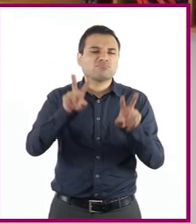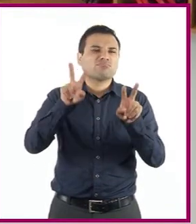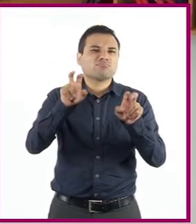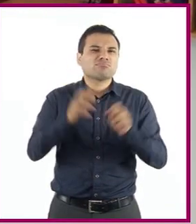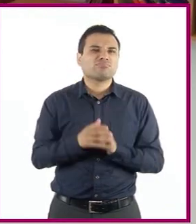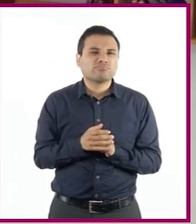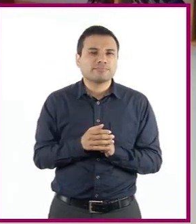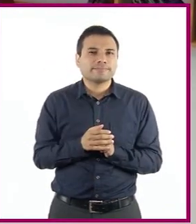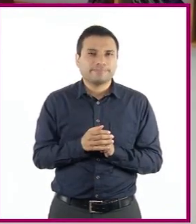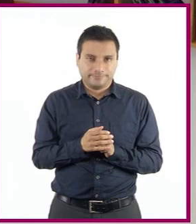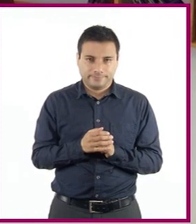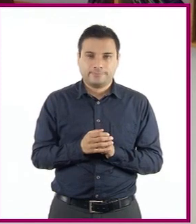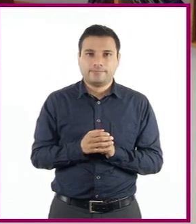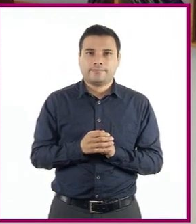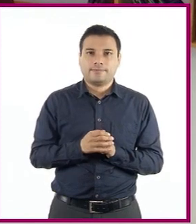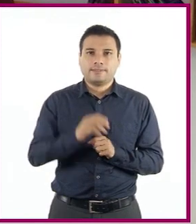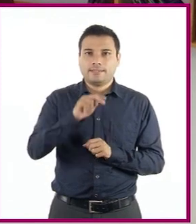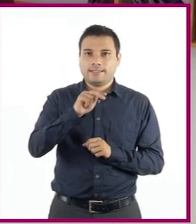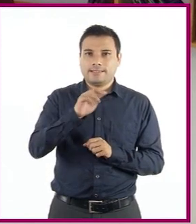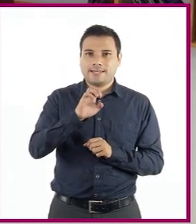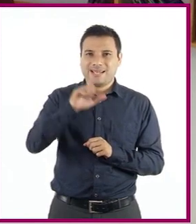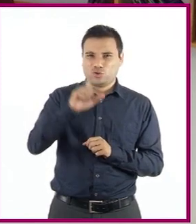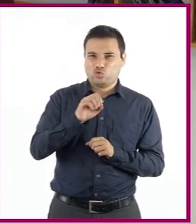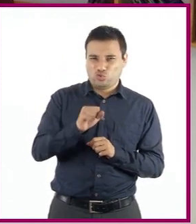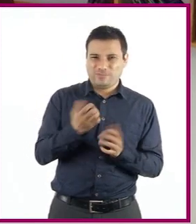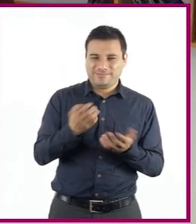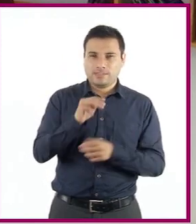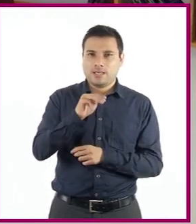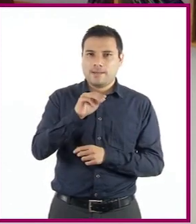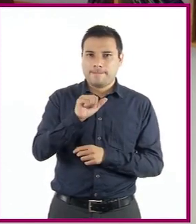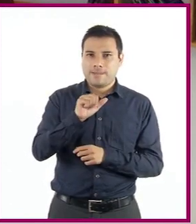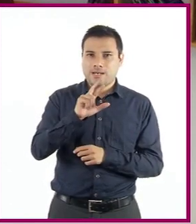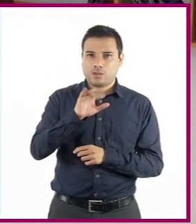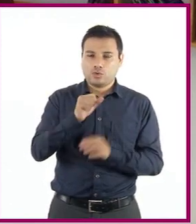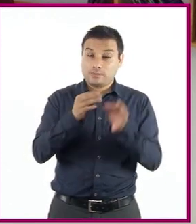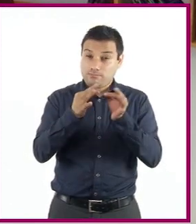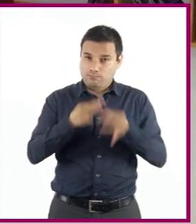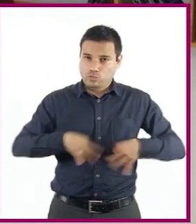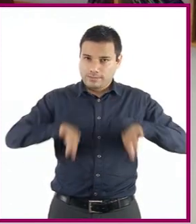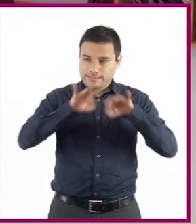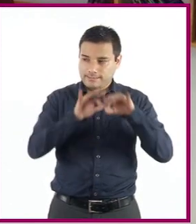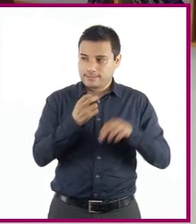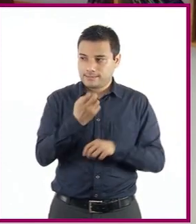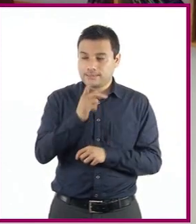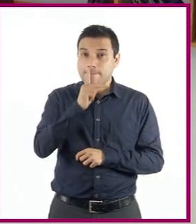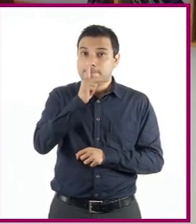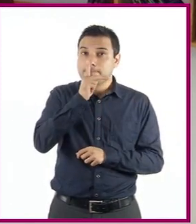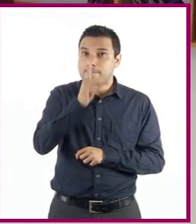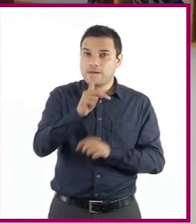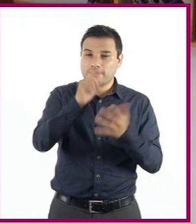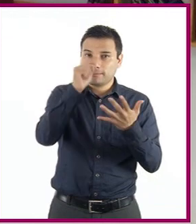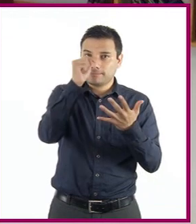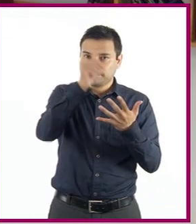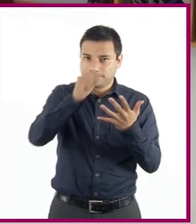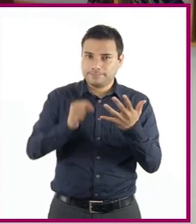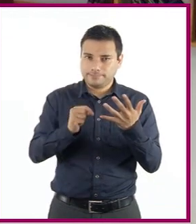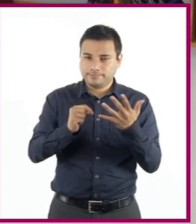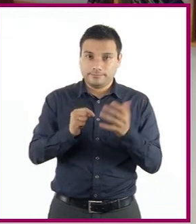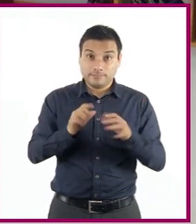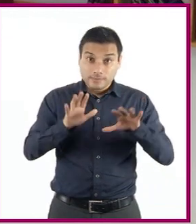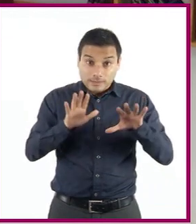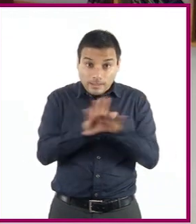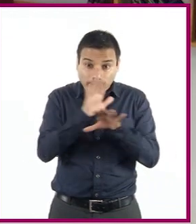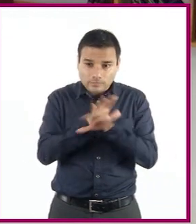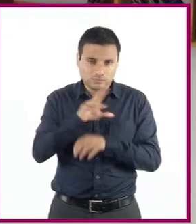importancia que tienen los marcadores discursivos, ya que son las palabras o frases invariables, que